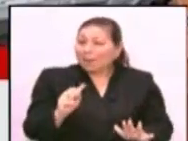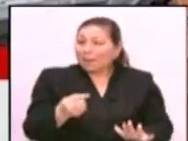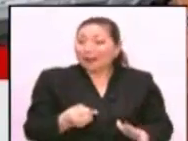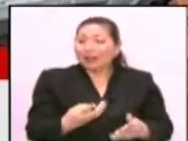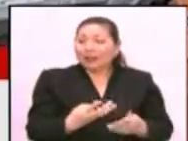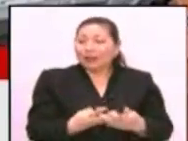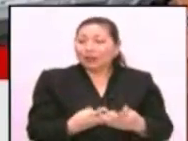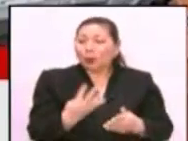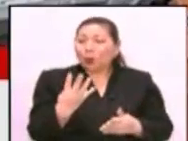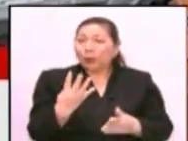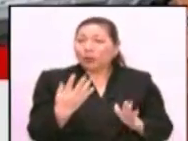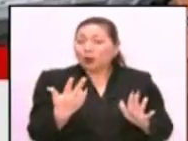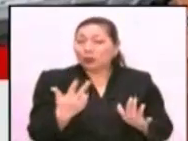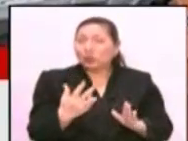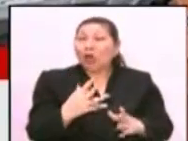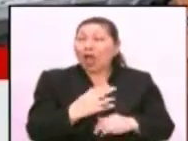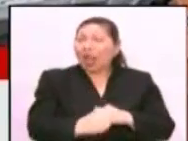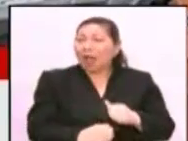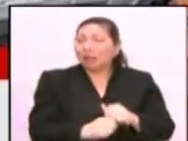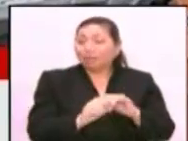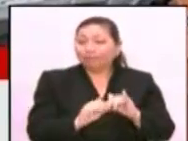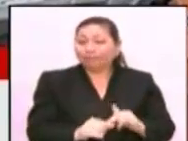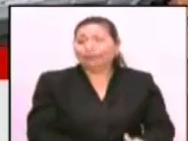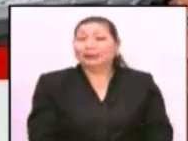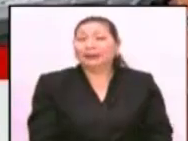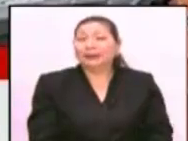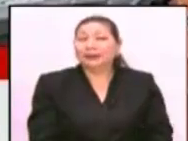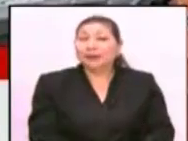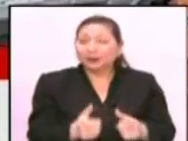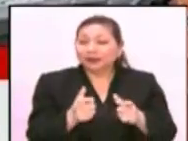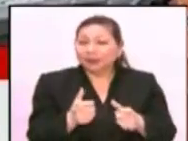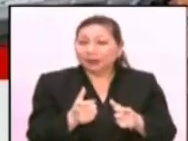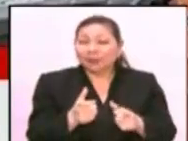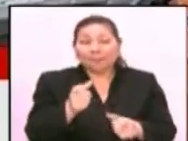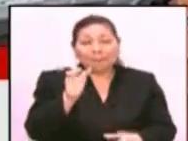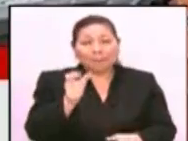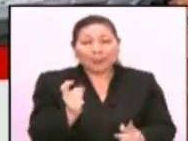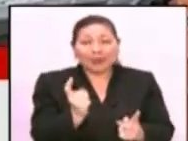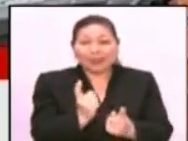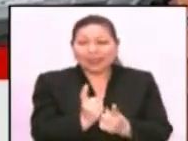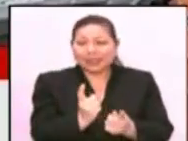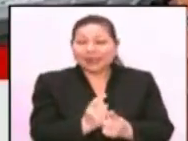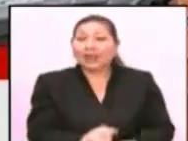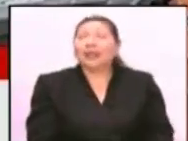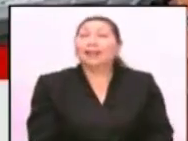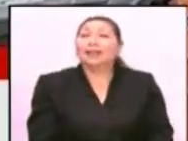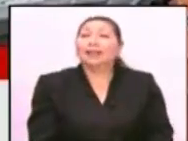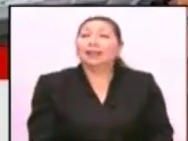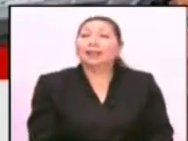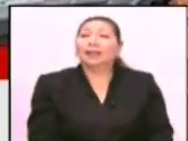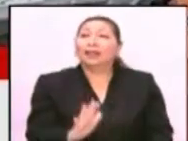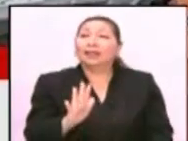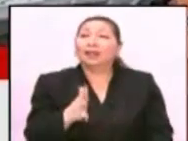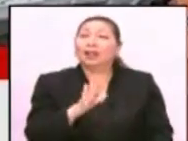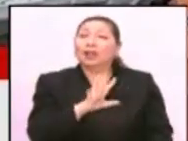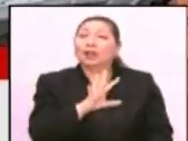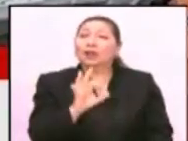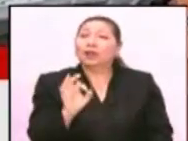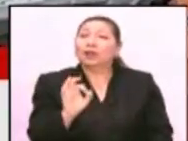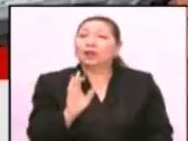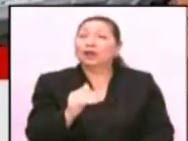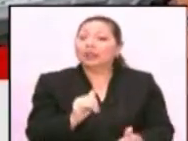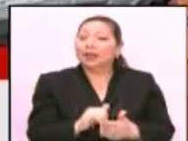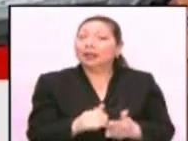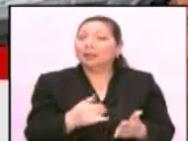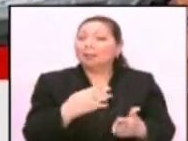tienen penas entre 4 a 8, que podría ser el margen de uso de vigilancia electrónica personal. Tenemos casi 5.500